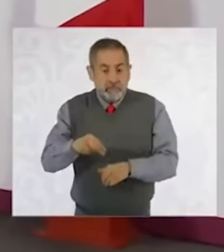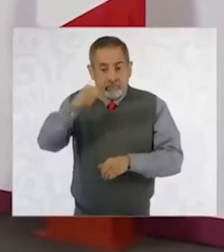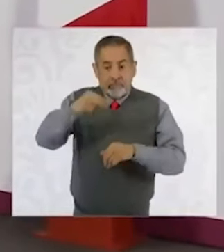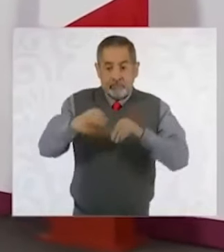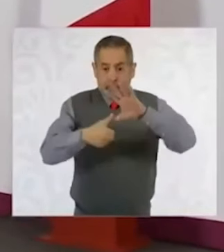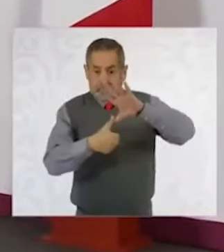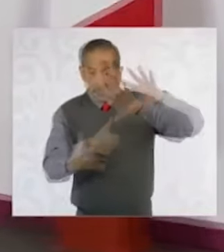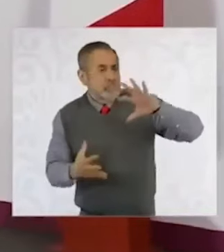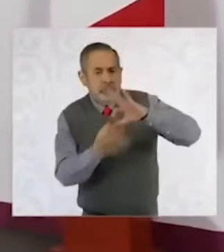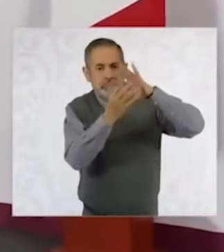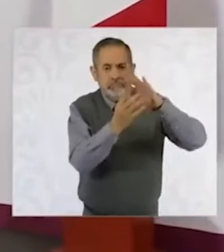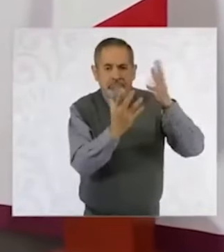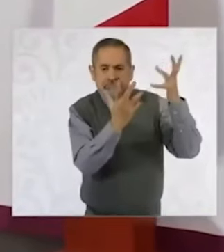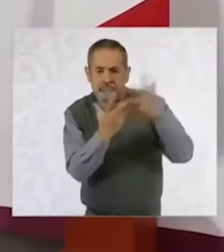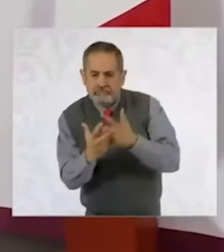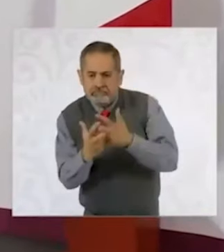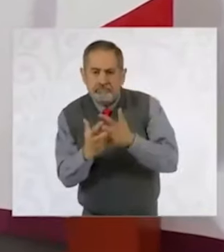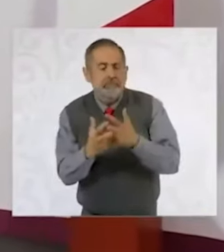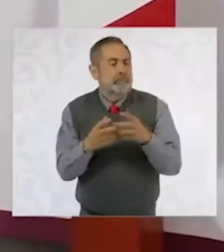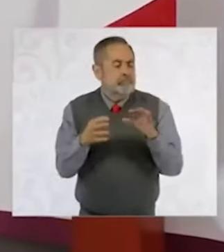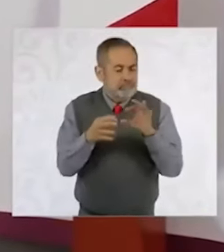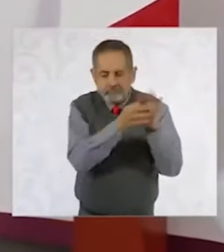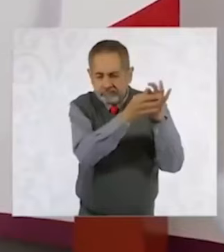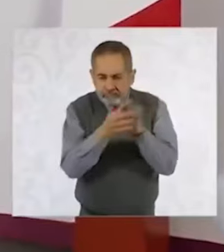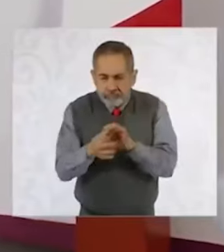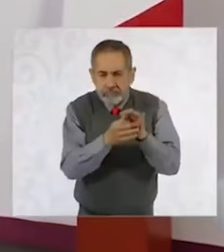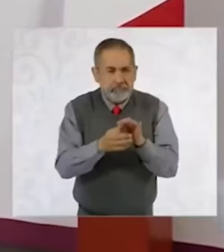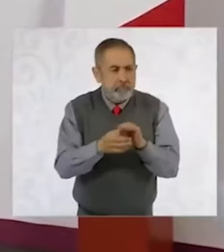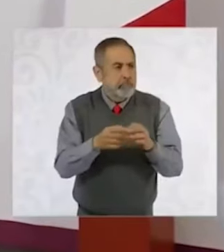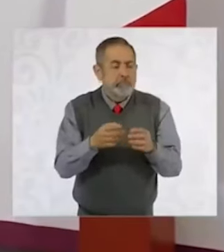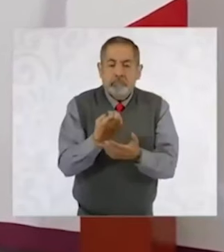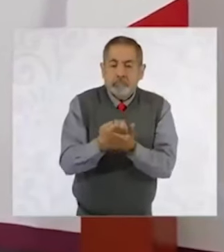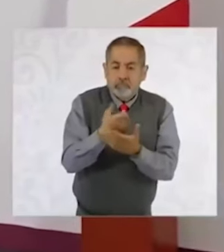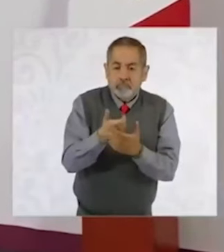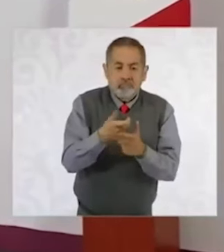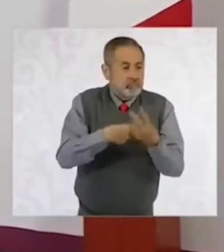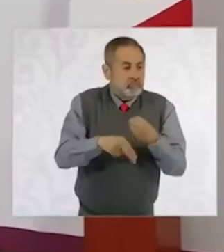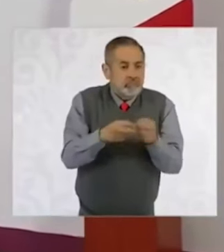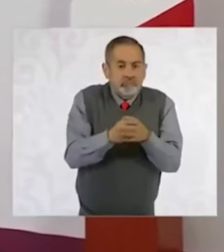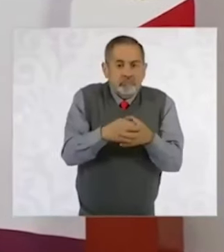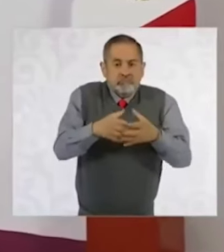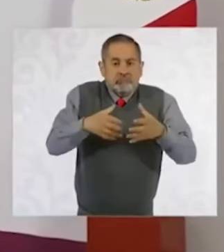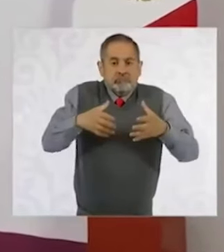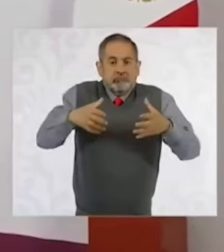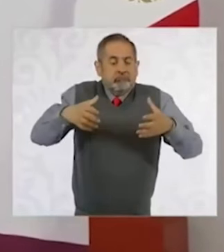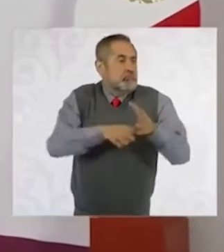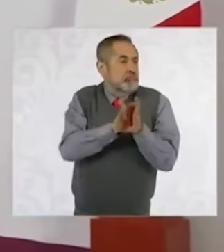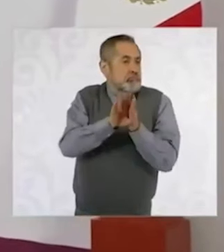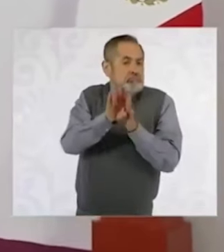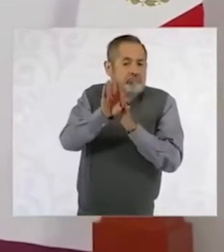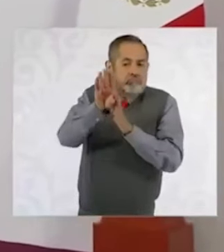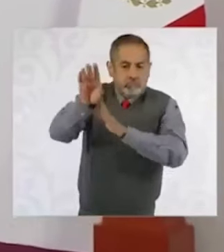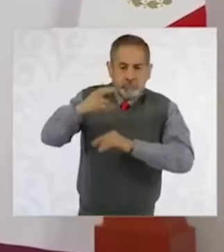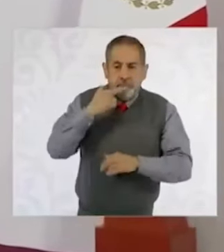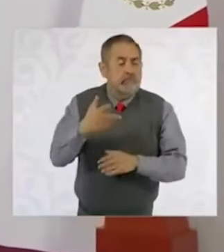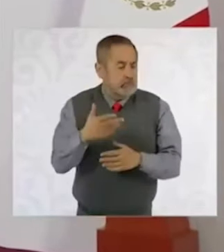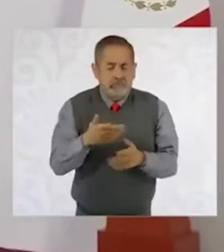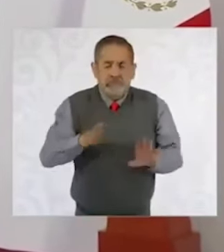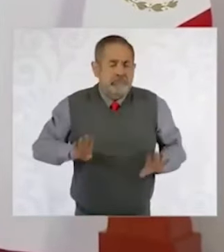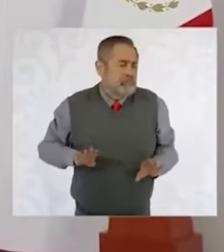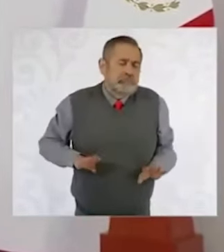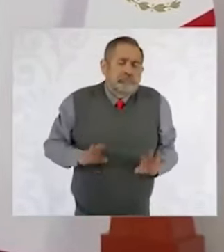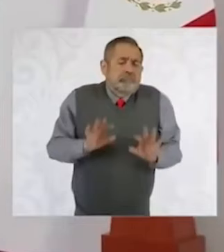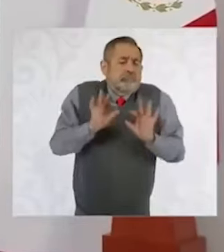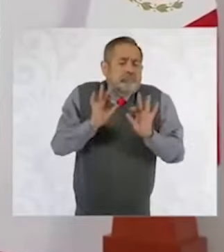complementemos que nuestras economías crezcan tengan desarrollo eh Y bienestar que